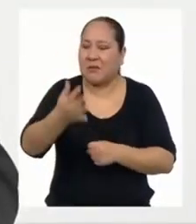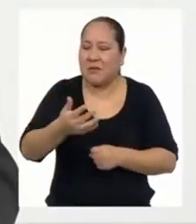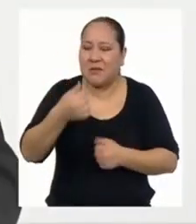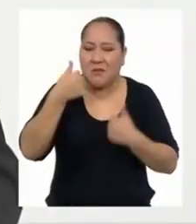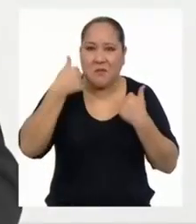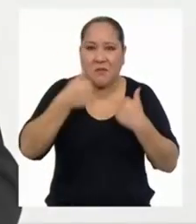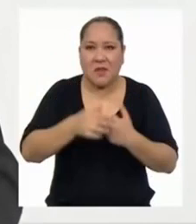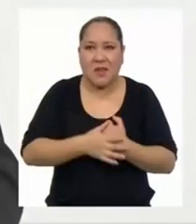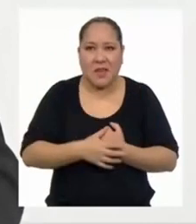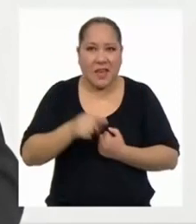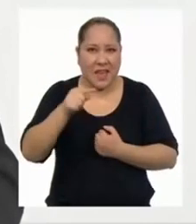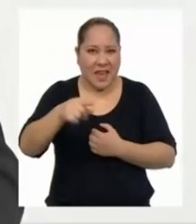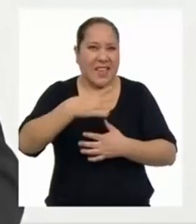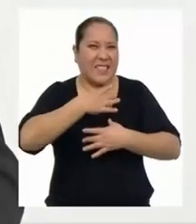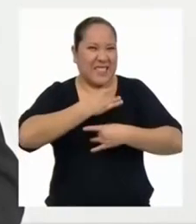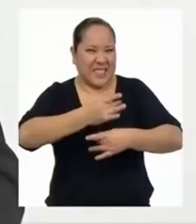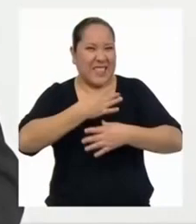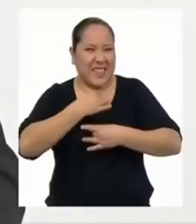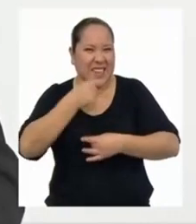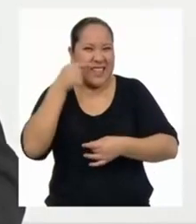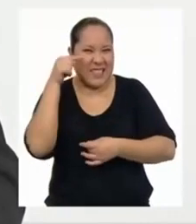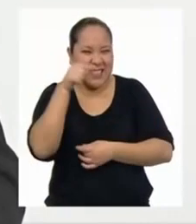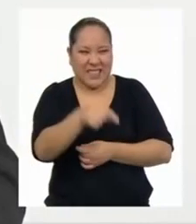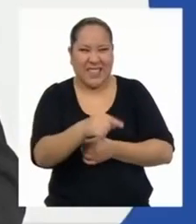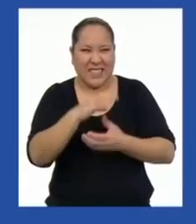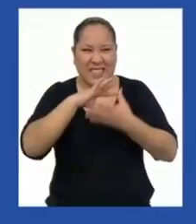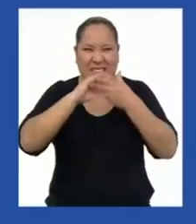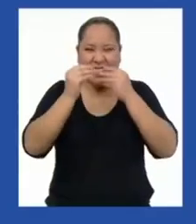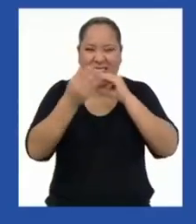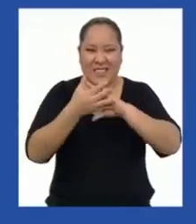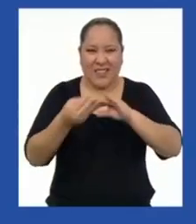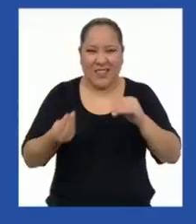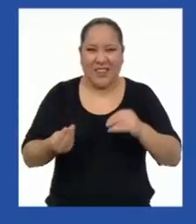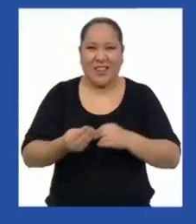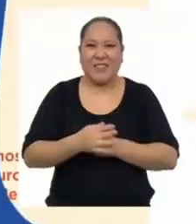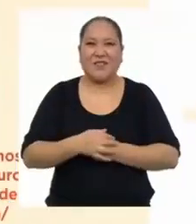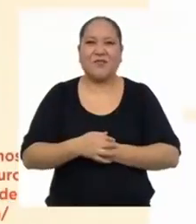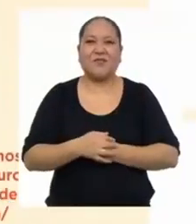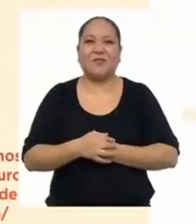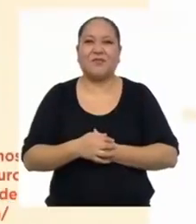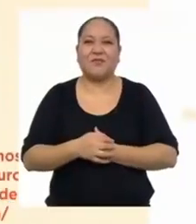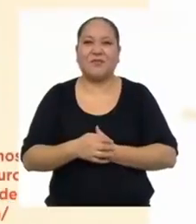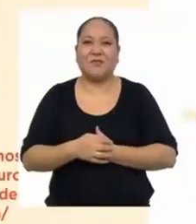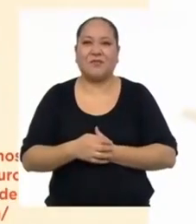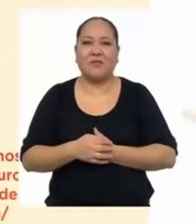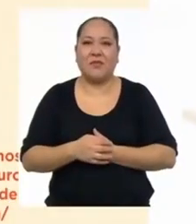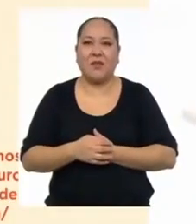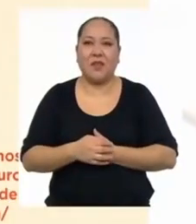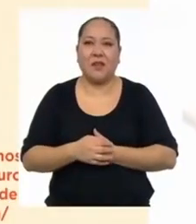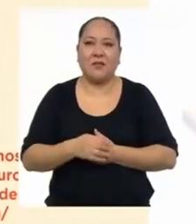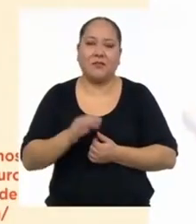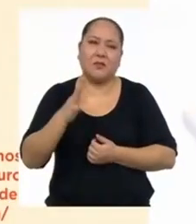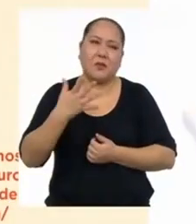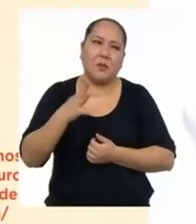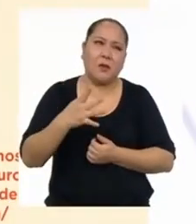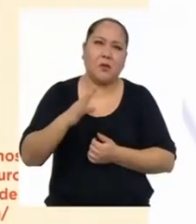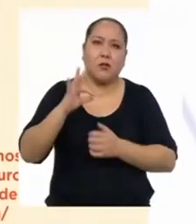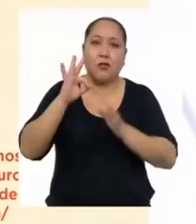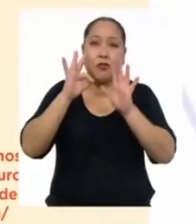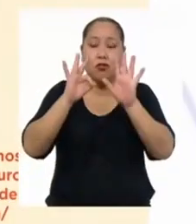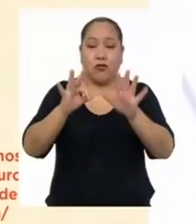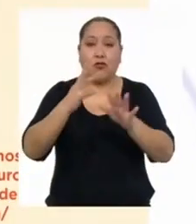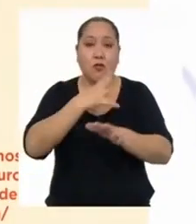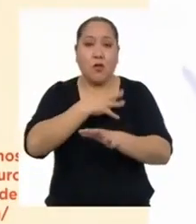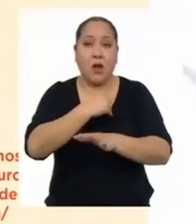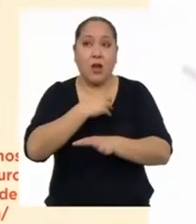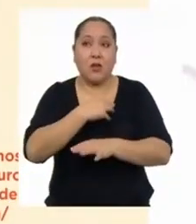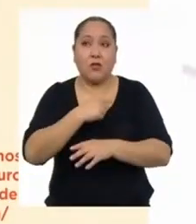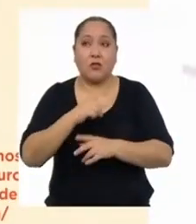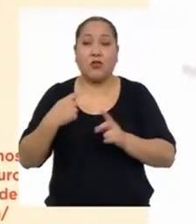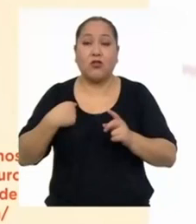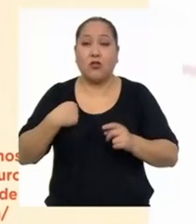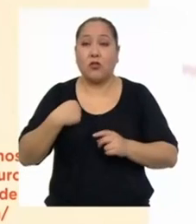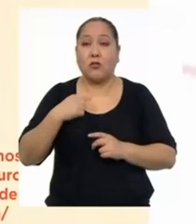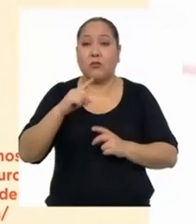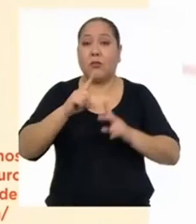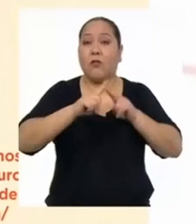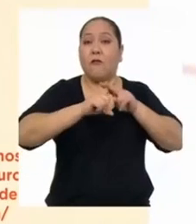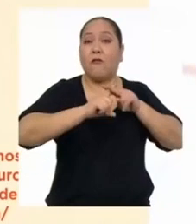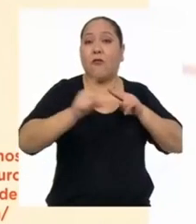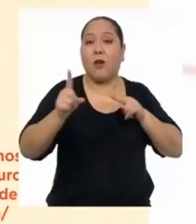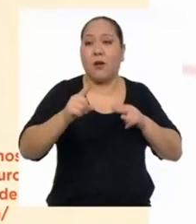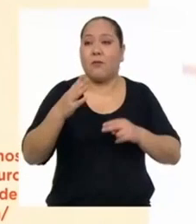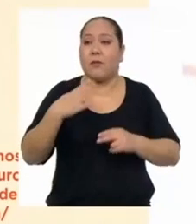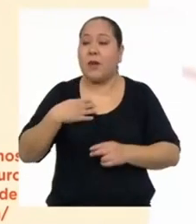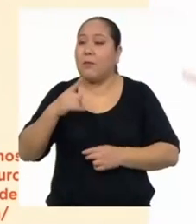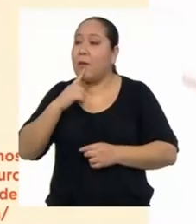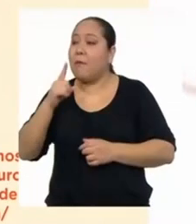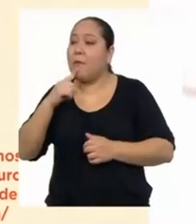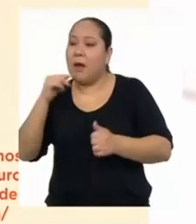Se pone interesante esta historia. Tendría yo 8 años de edad cuando fugué. Mi padre me hizo perseguir y